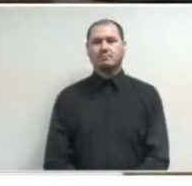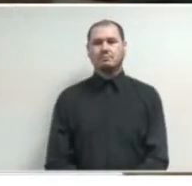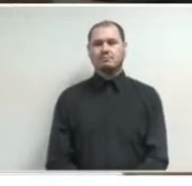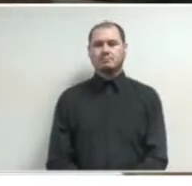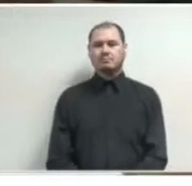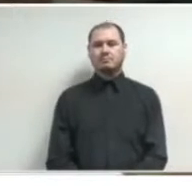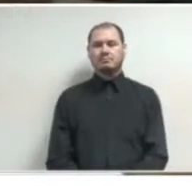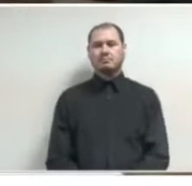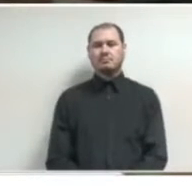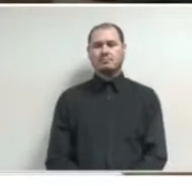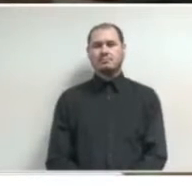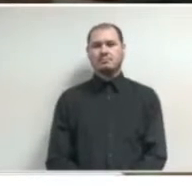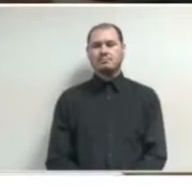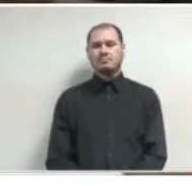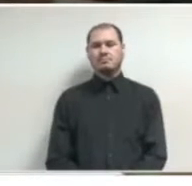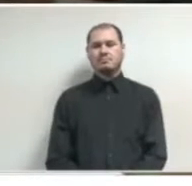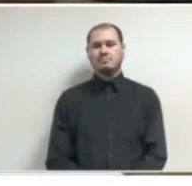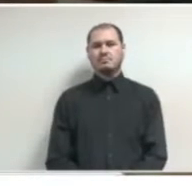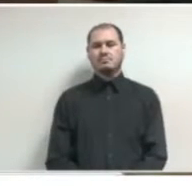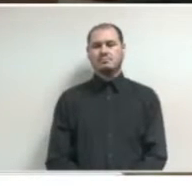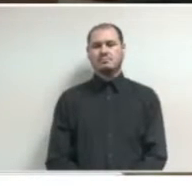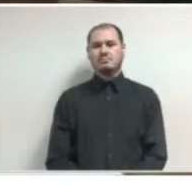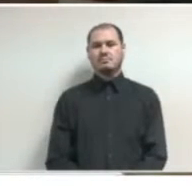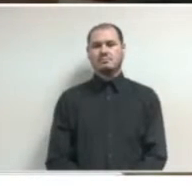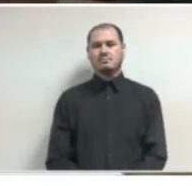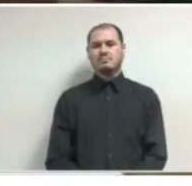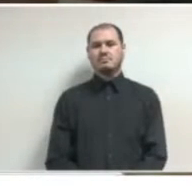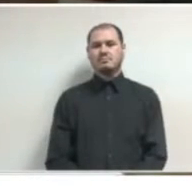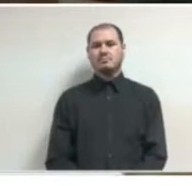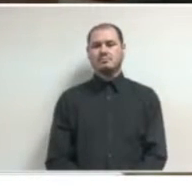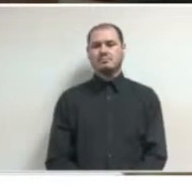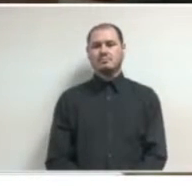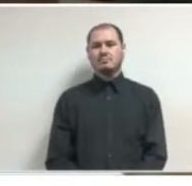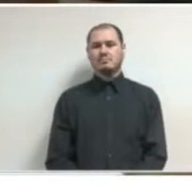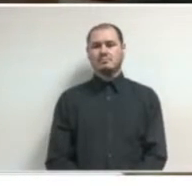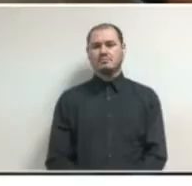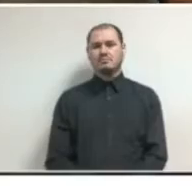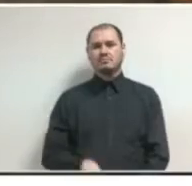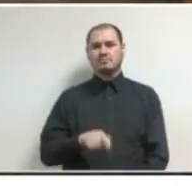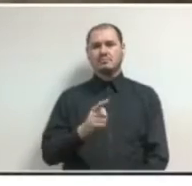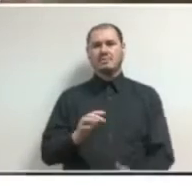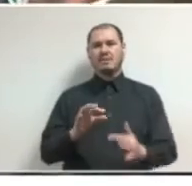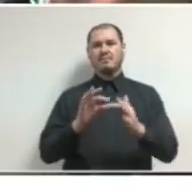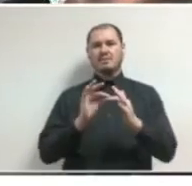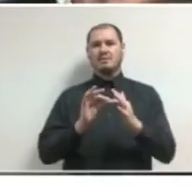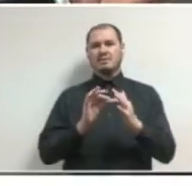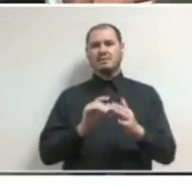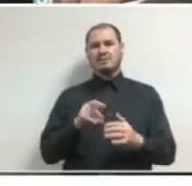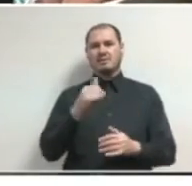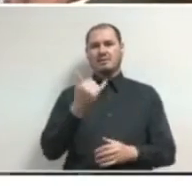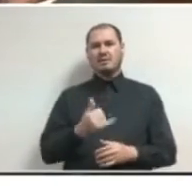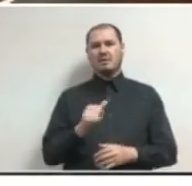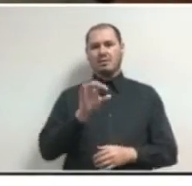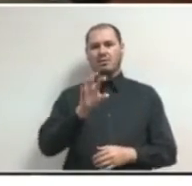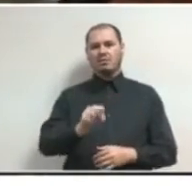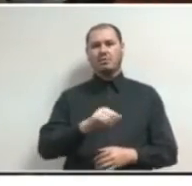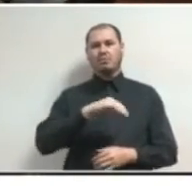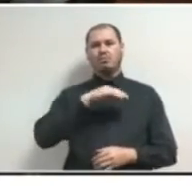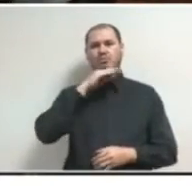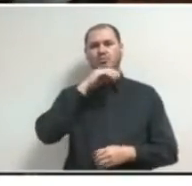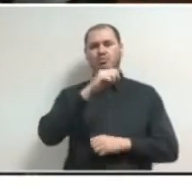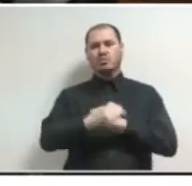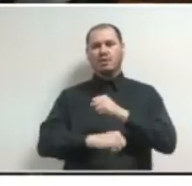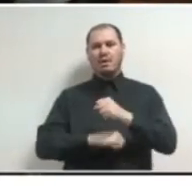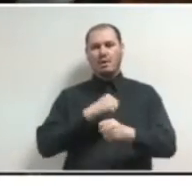Doctor Garay, su micrófono. ¿Y qué tú me mandes el micrófono, doctor Garay? Caso si generis en que el registro. Registro, digo, hoy